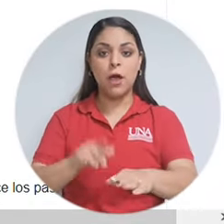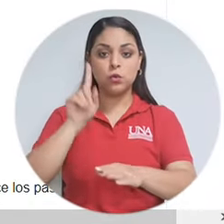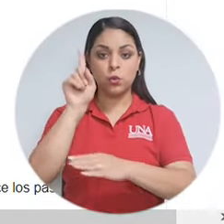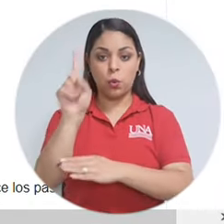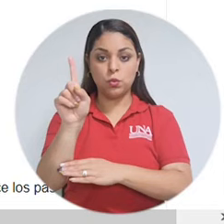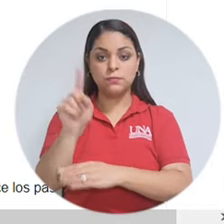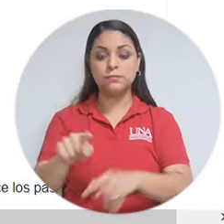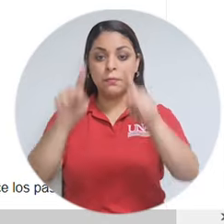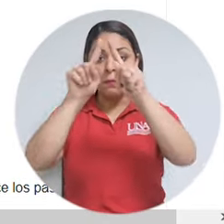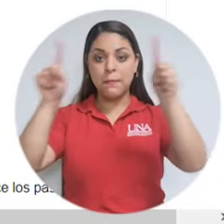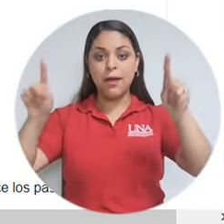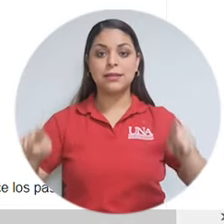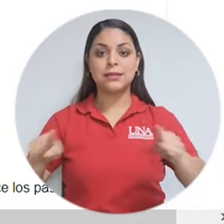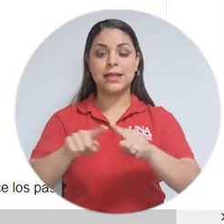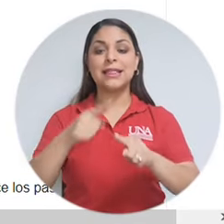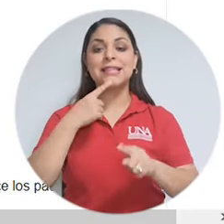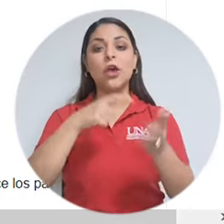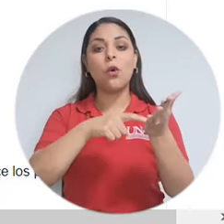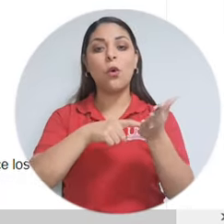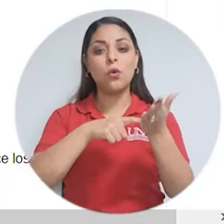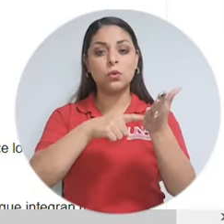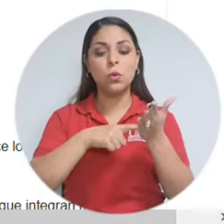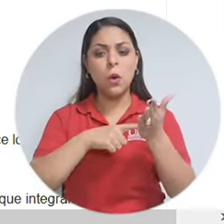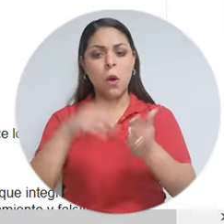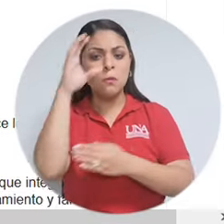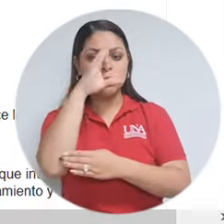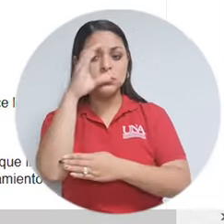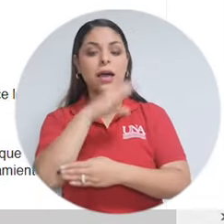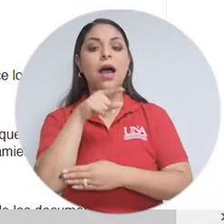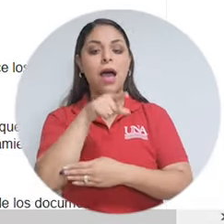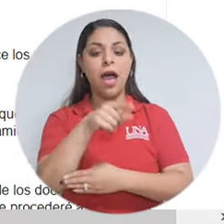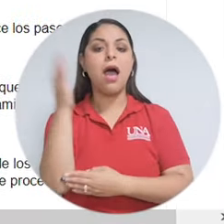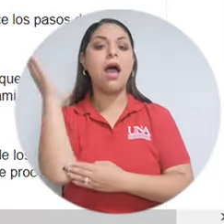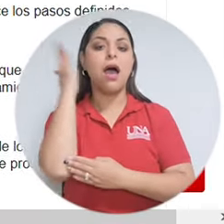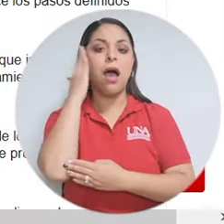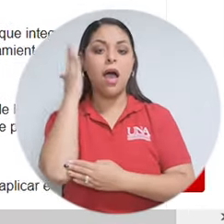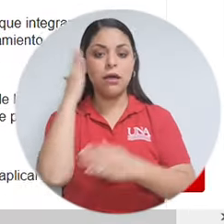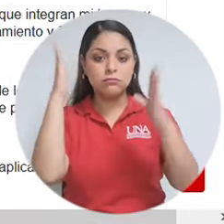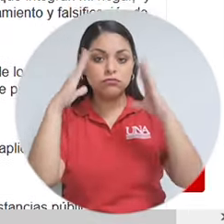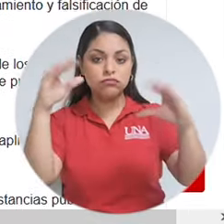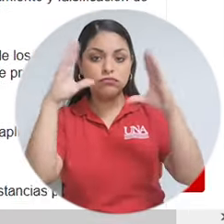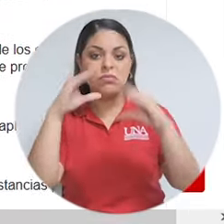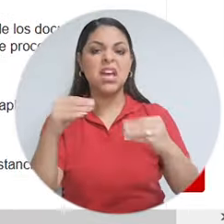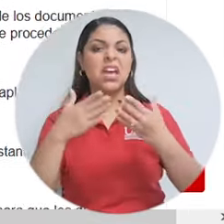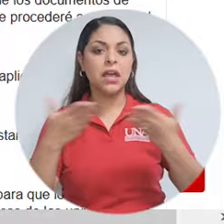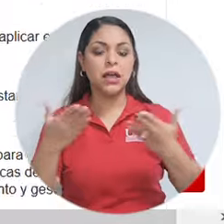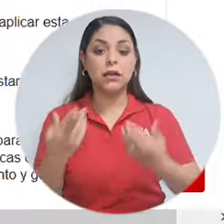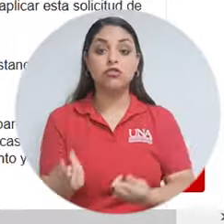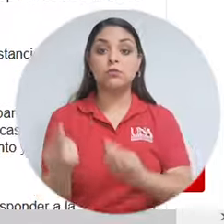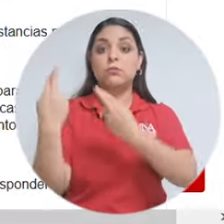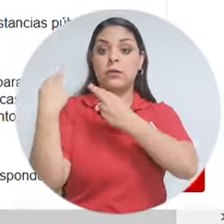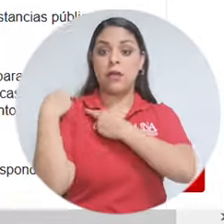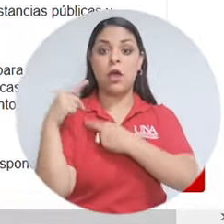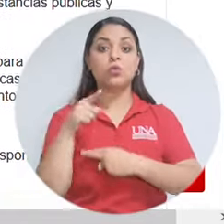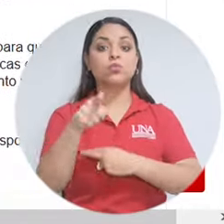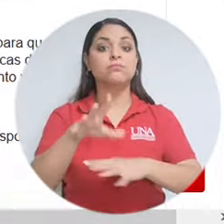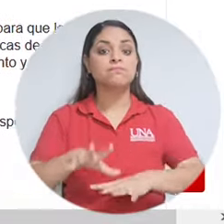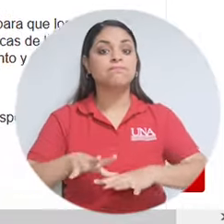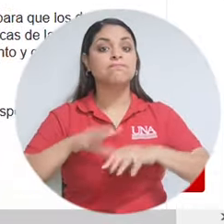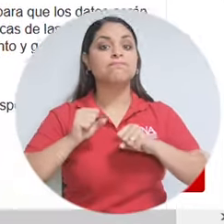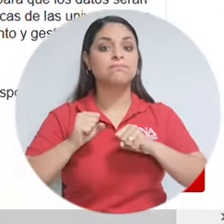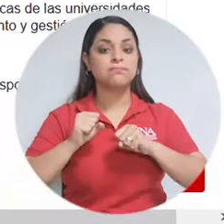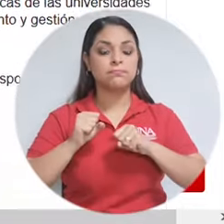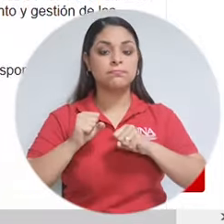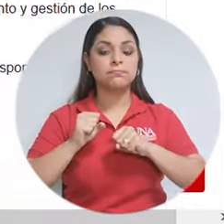la pantalla de condiciones, revise el consentimiento informado sobre la responsabilidad que está